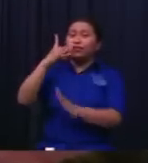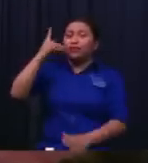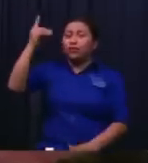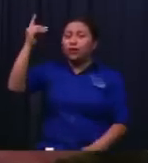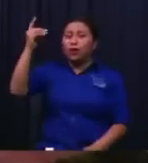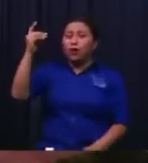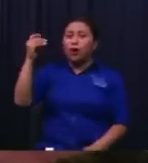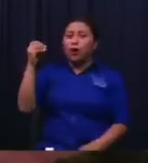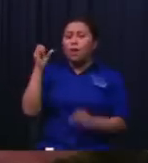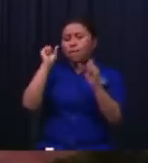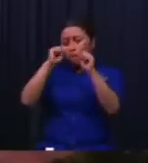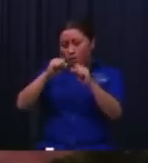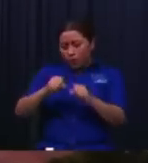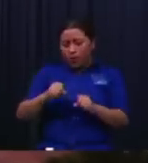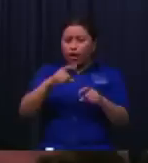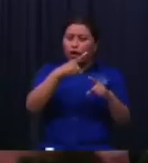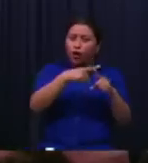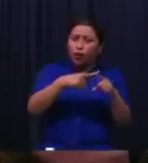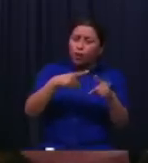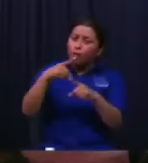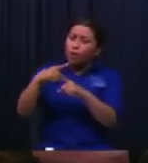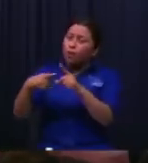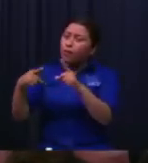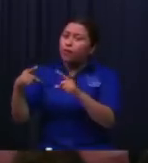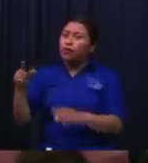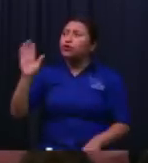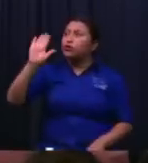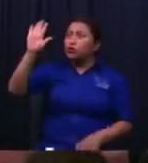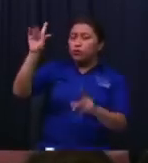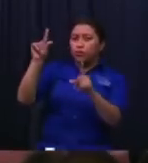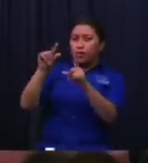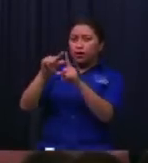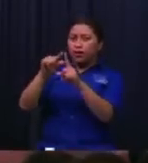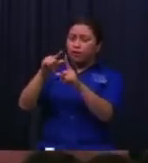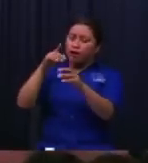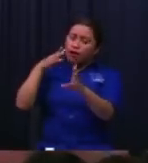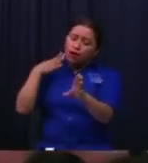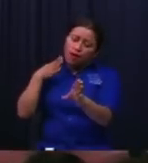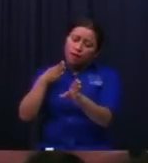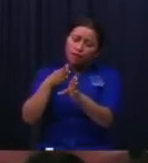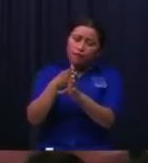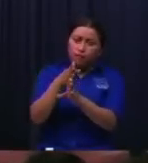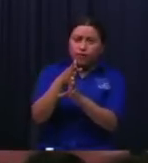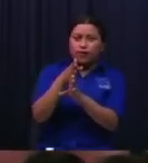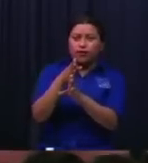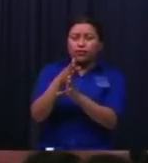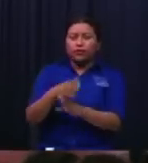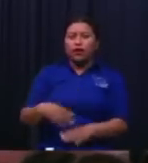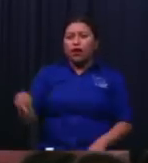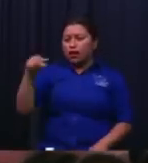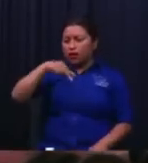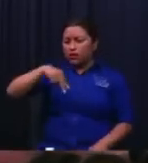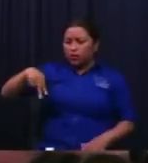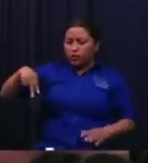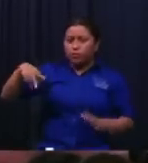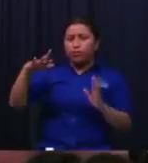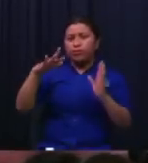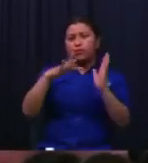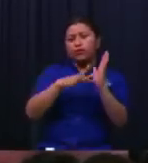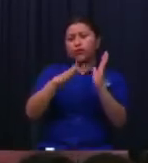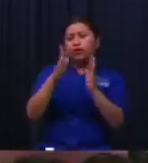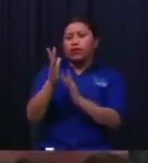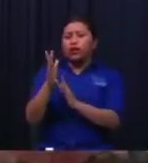trasladar la palabra fiel como Él desea, ¿verdad, hermanos? En el nombre de Jesús yo sé que